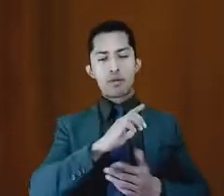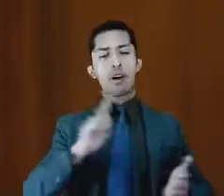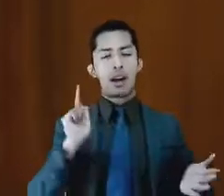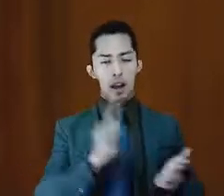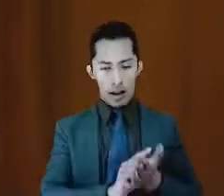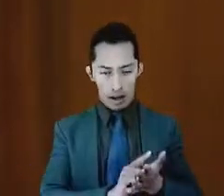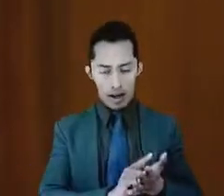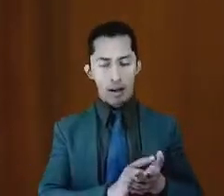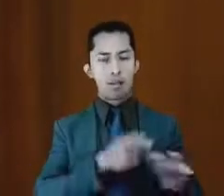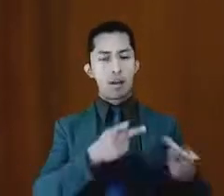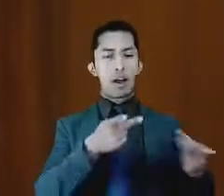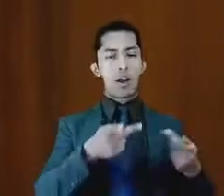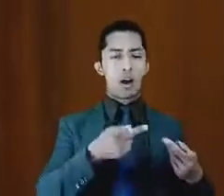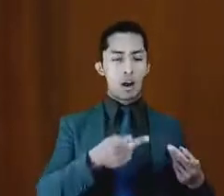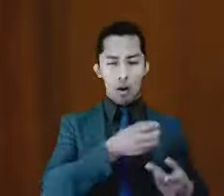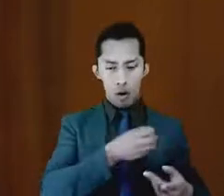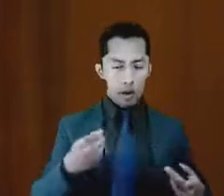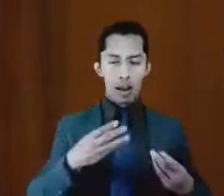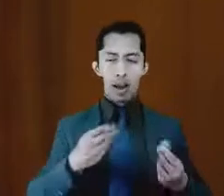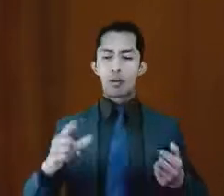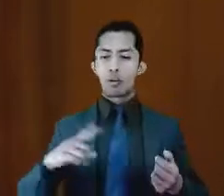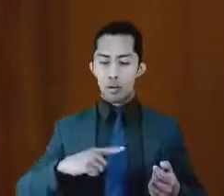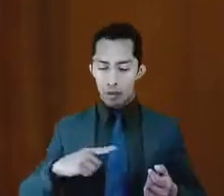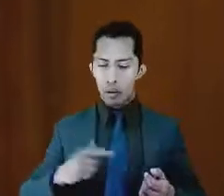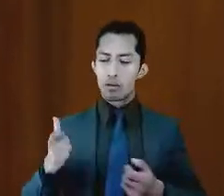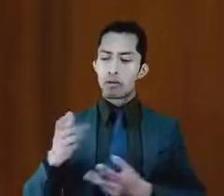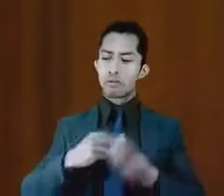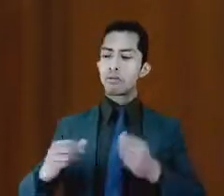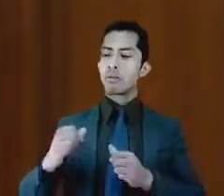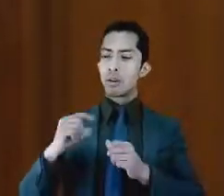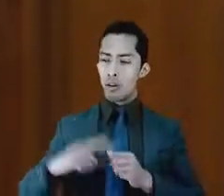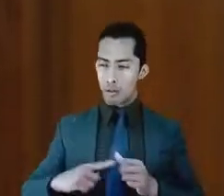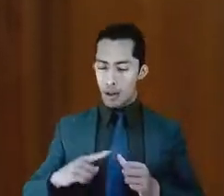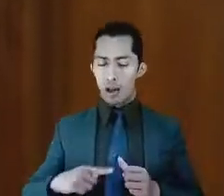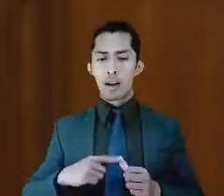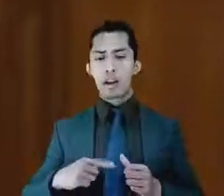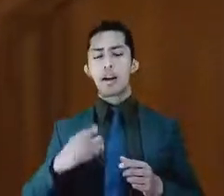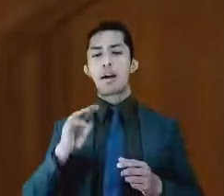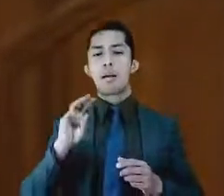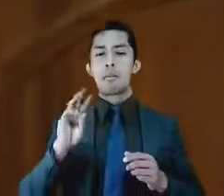legislativas Planeación y Gasto Público, Finanzas Públicas,